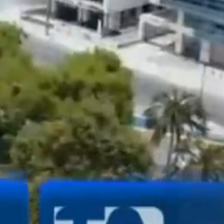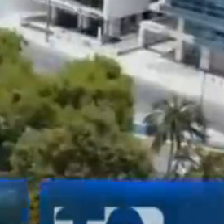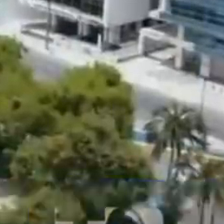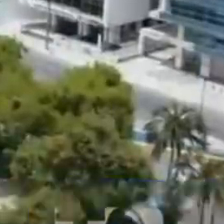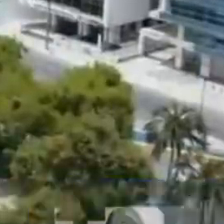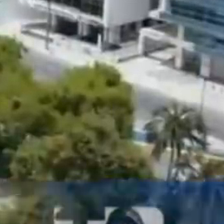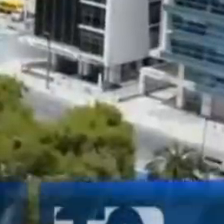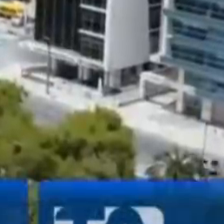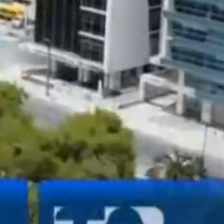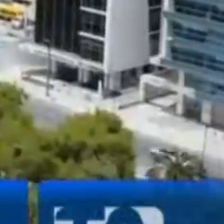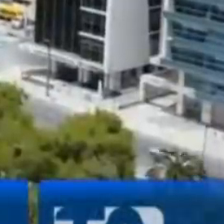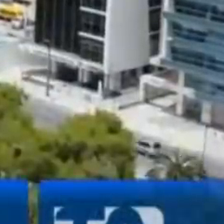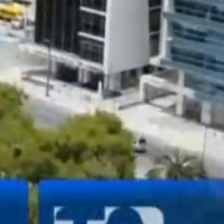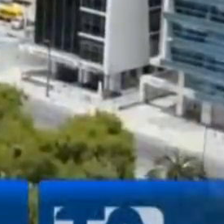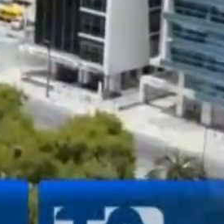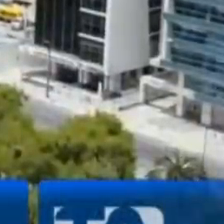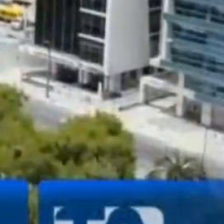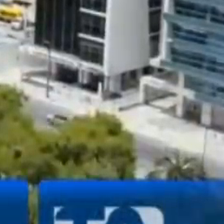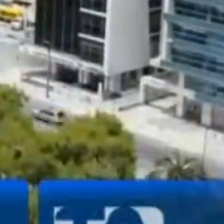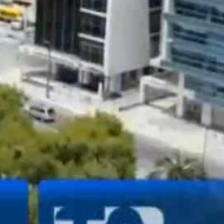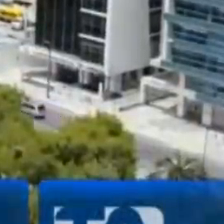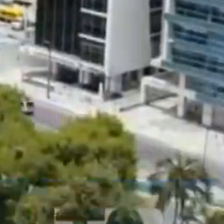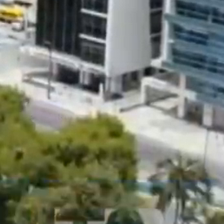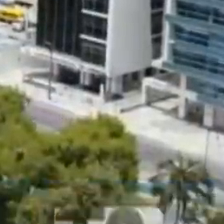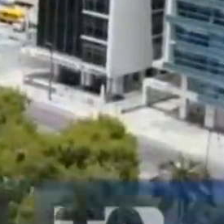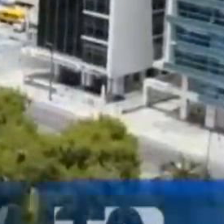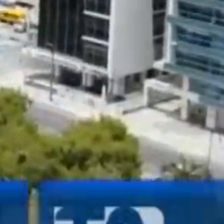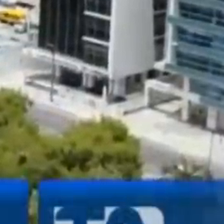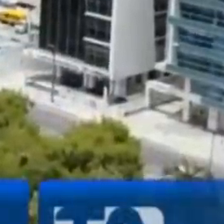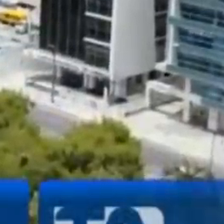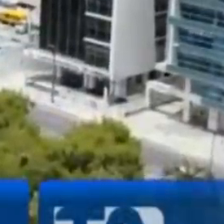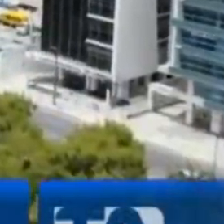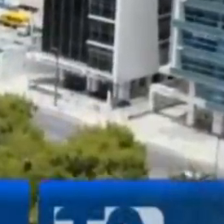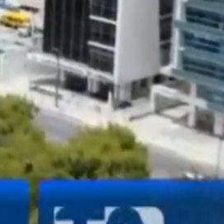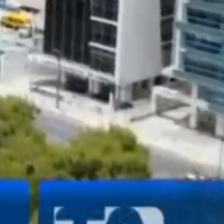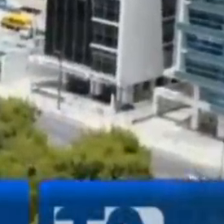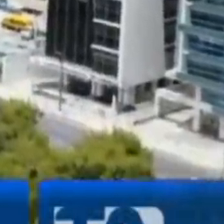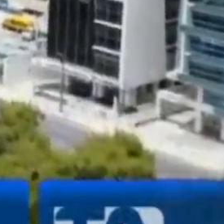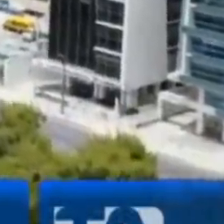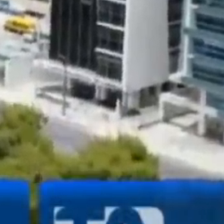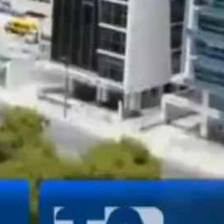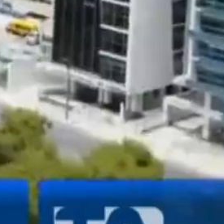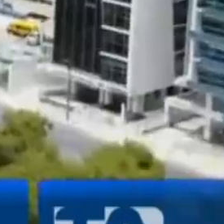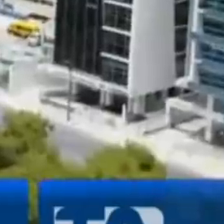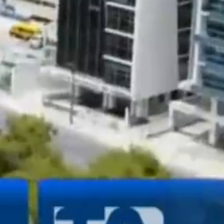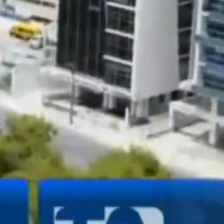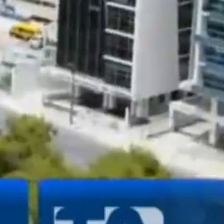Radio La Red 102.1, RTP Radio 96.5 FM en Guayas y Santa